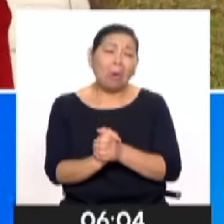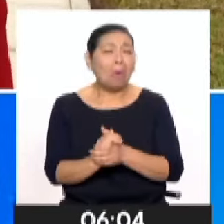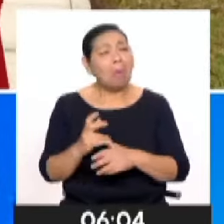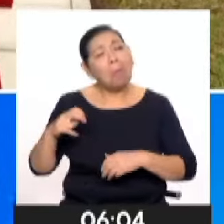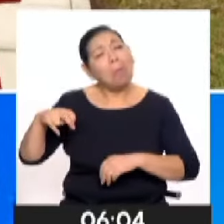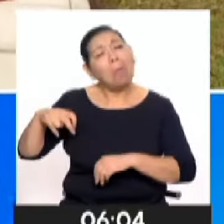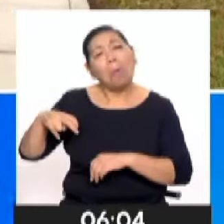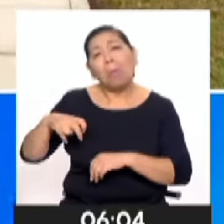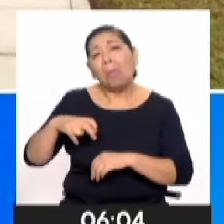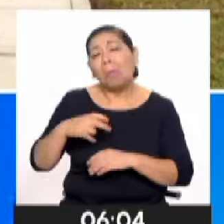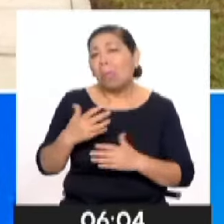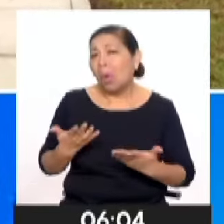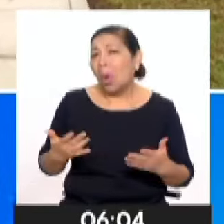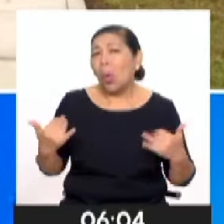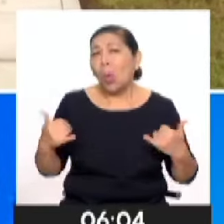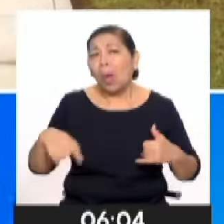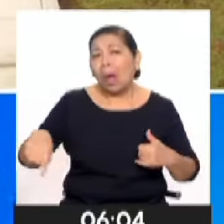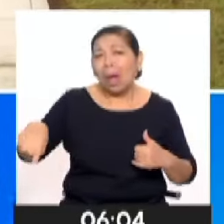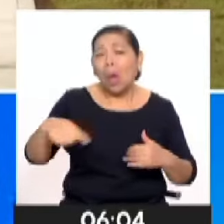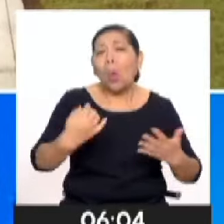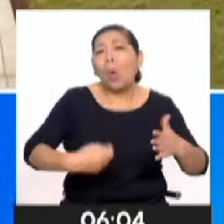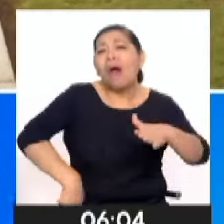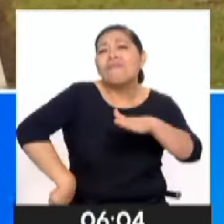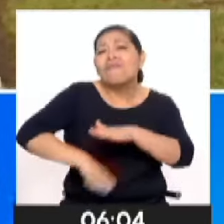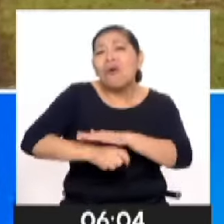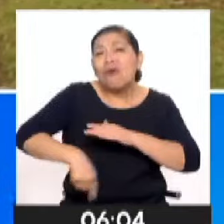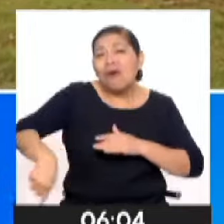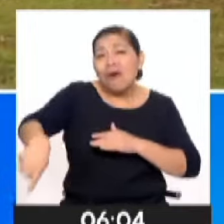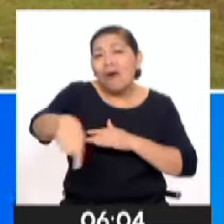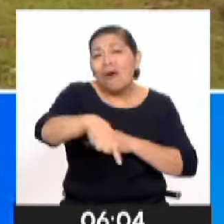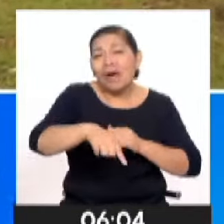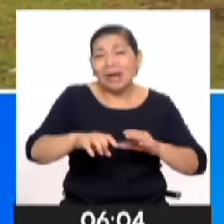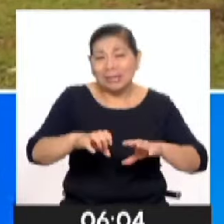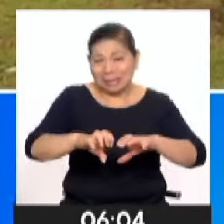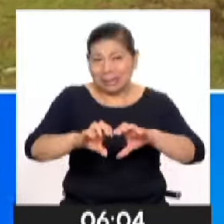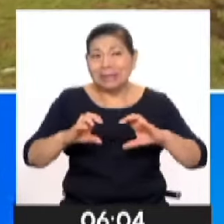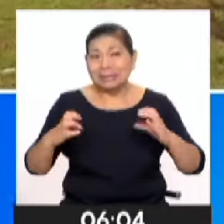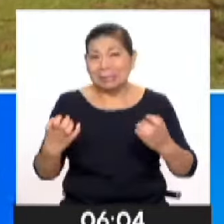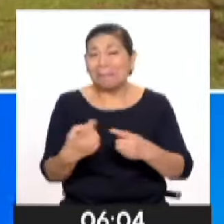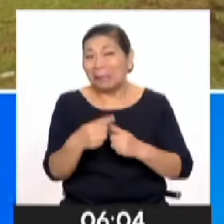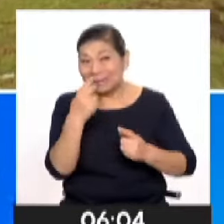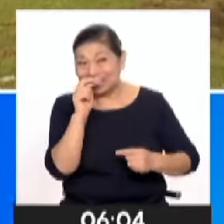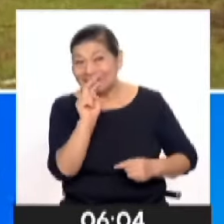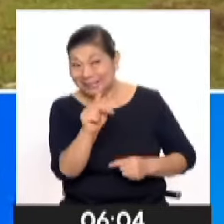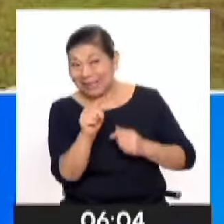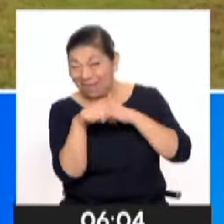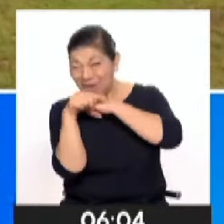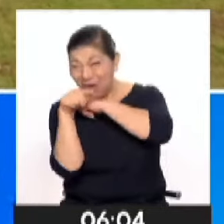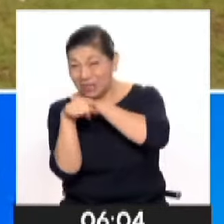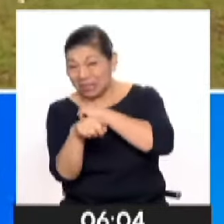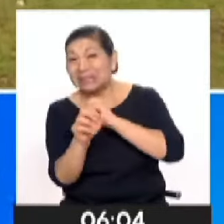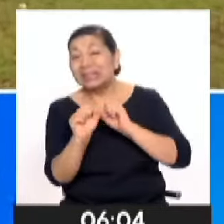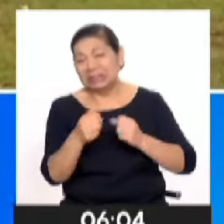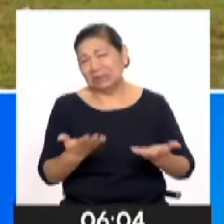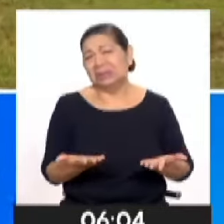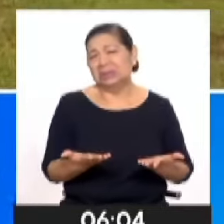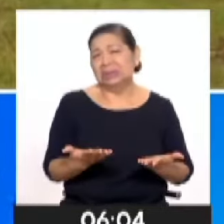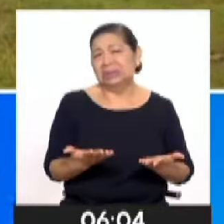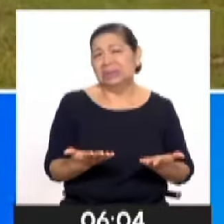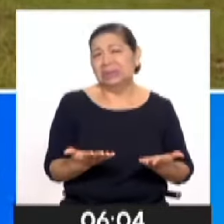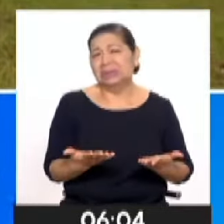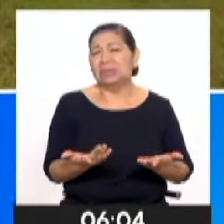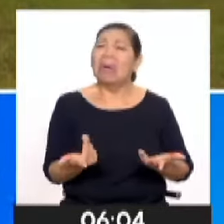amigos pues se encontraban jugando partido de fútbol en esa losa deportiva que vemos a continuación ellos deciden